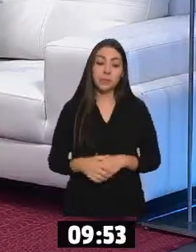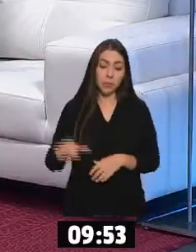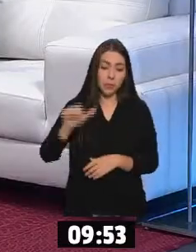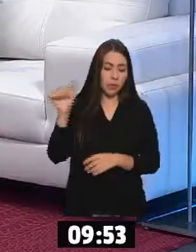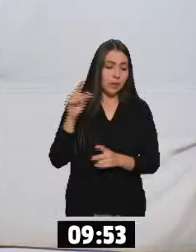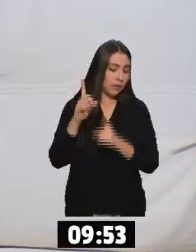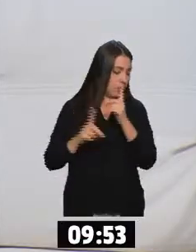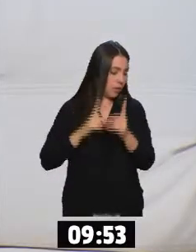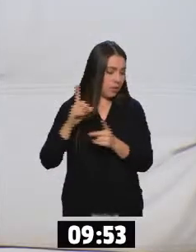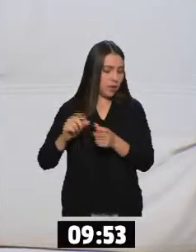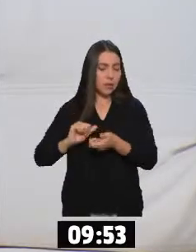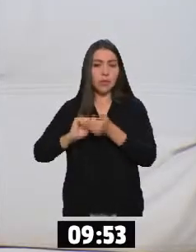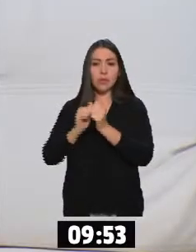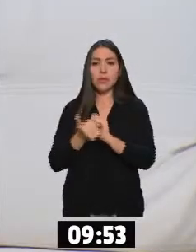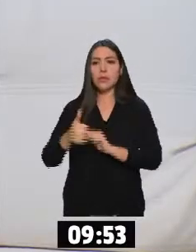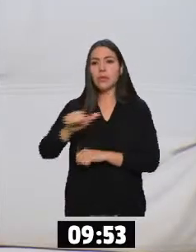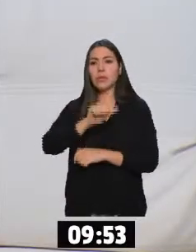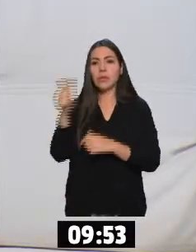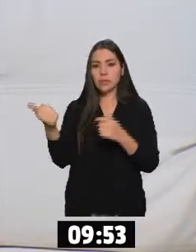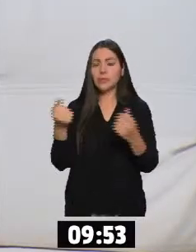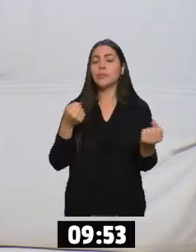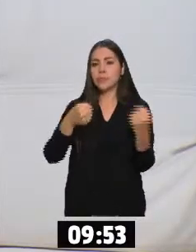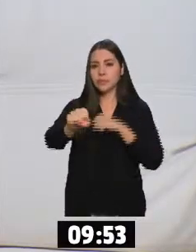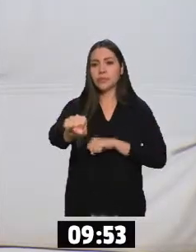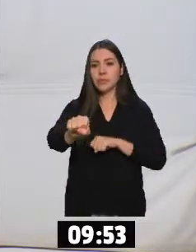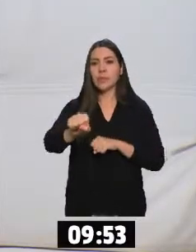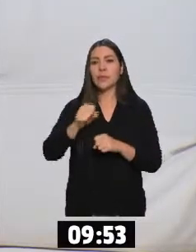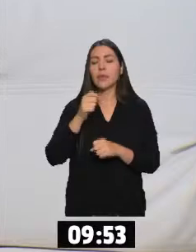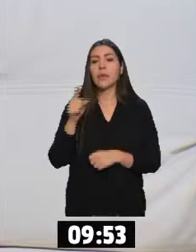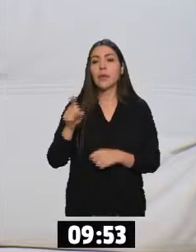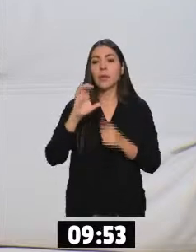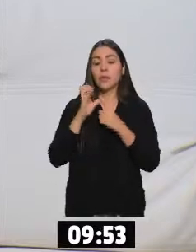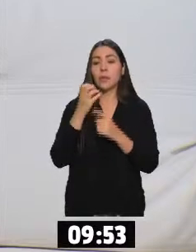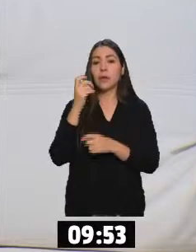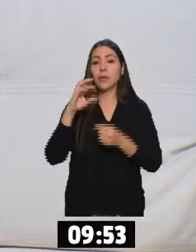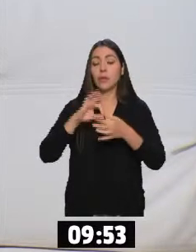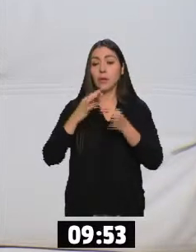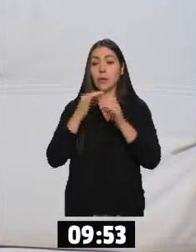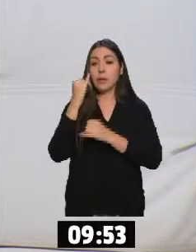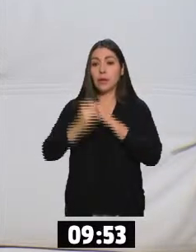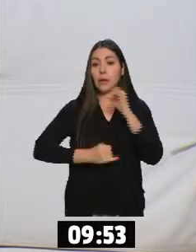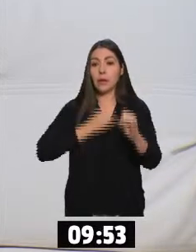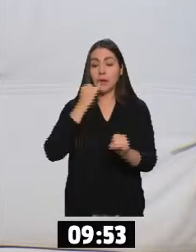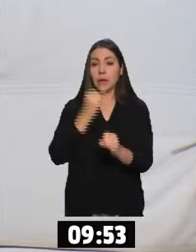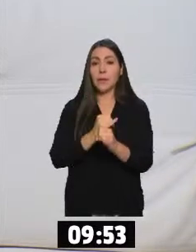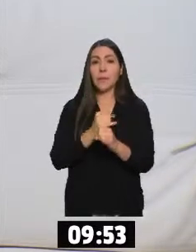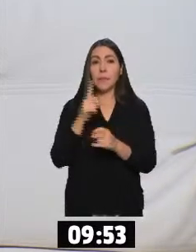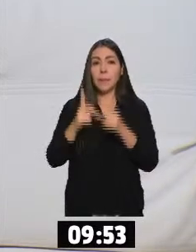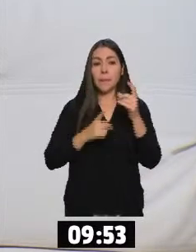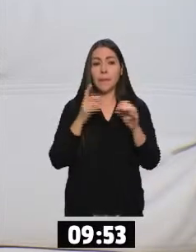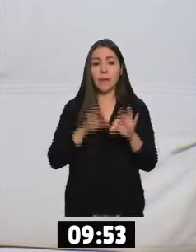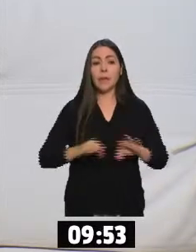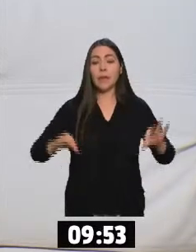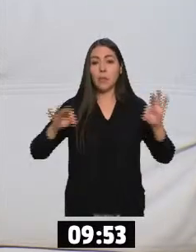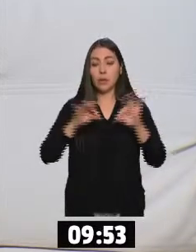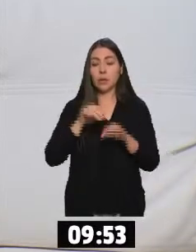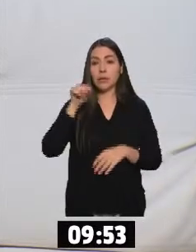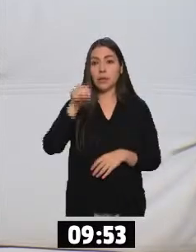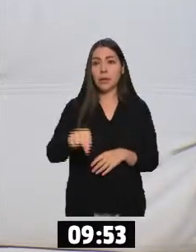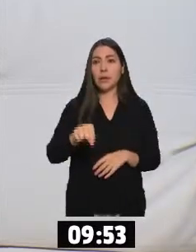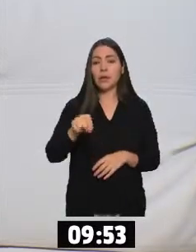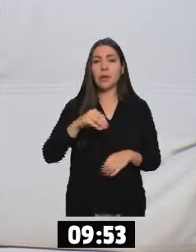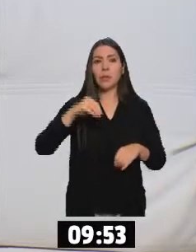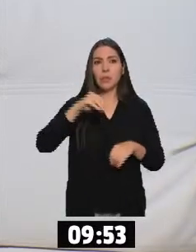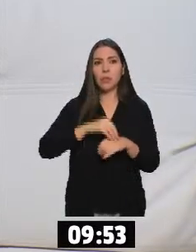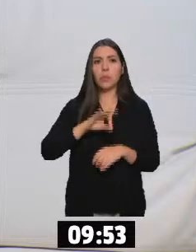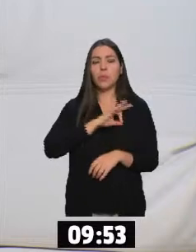característica es el karate. El karate, el Comité Olímpico Internacional ha cambiado y ha propuesto que algunos de los deportes importantes para países sede se